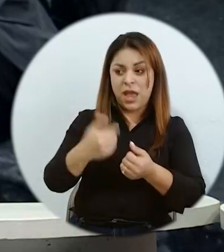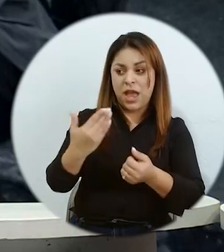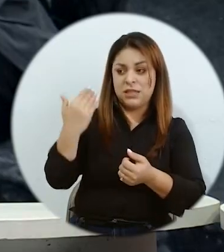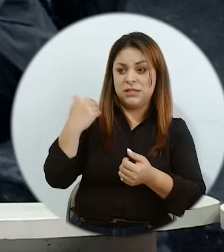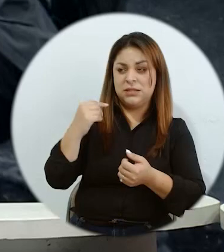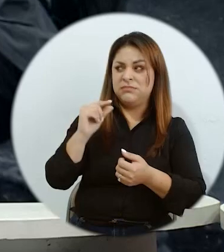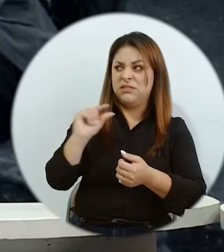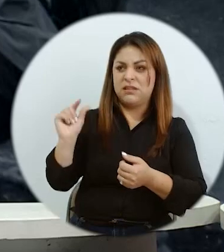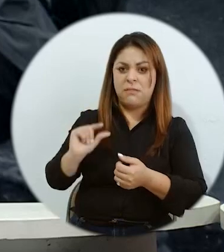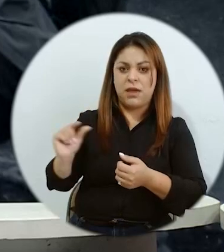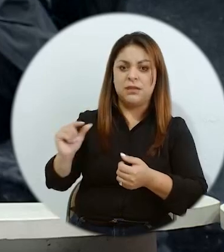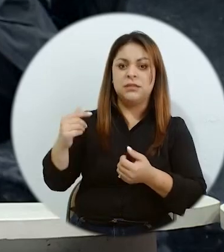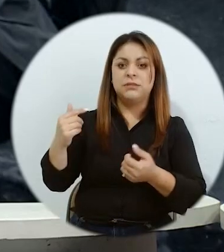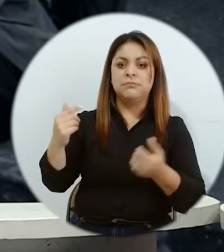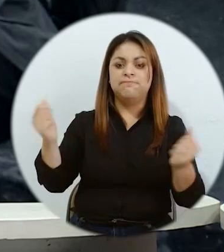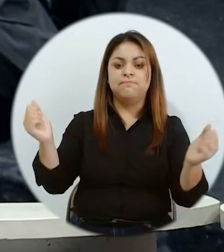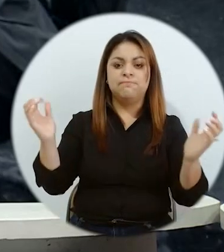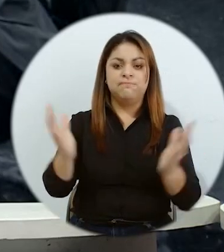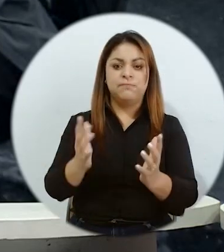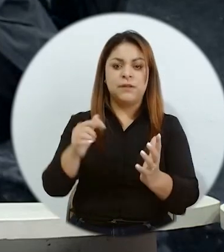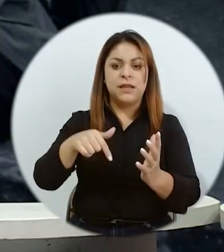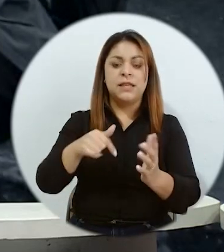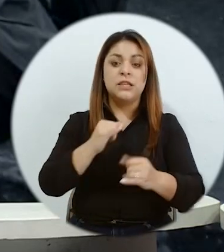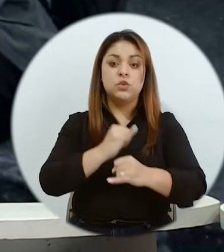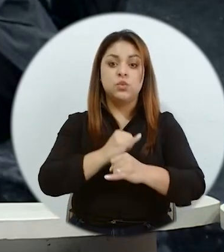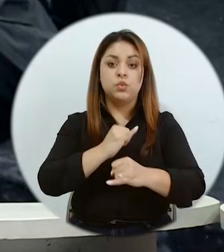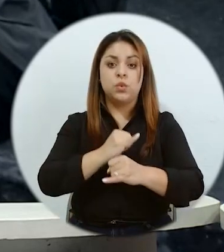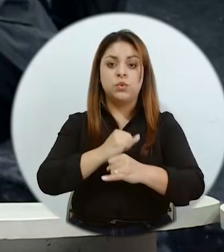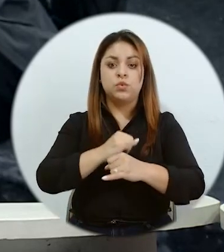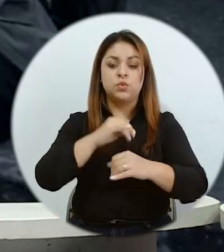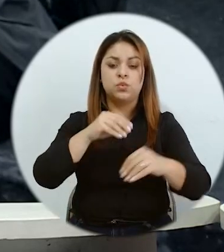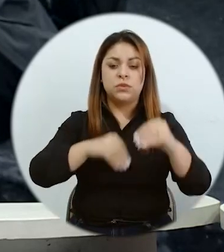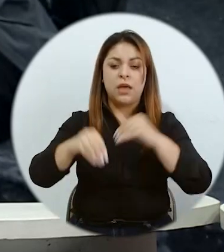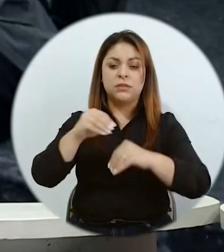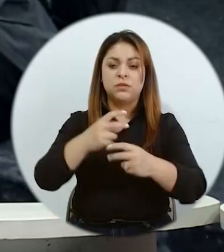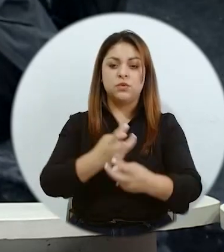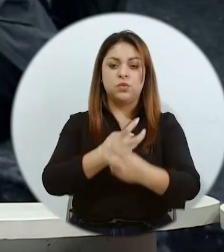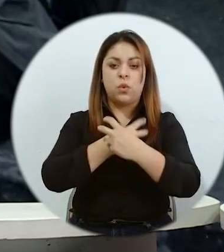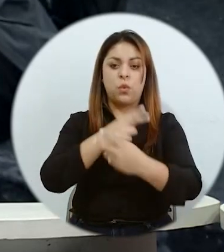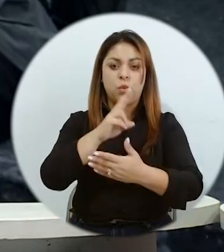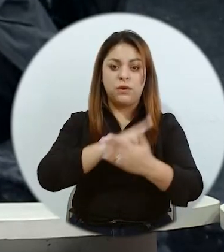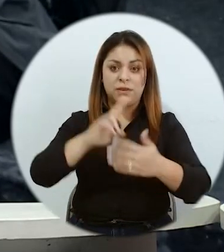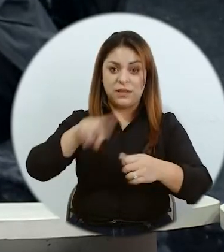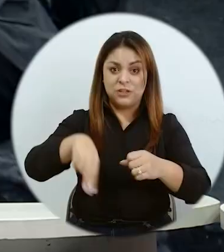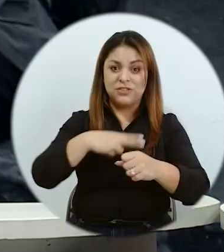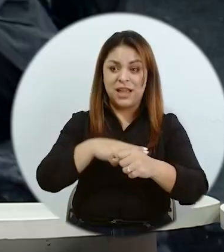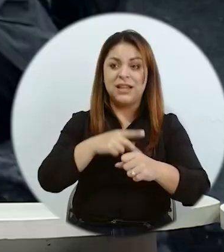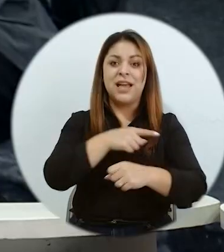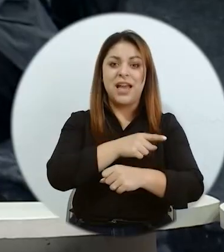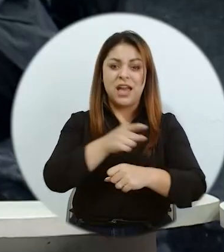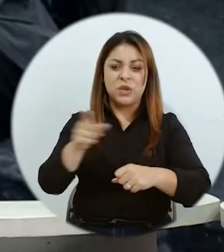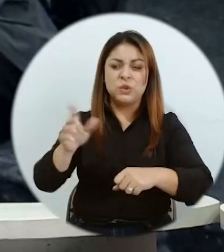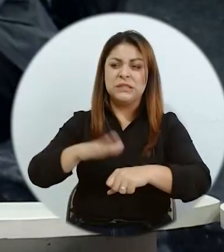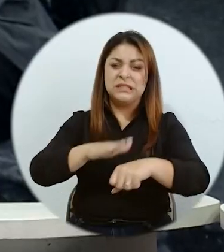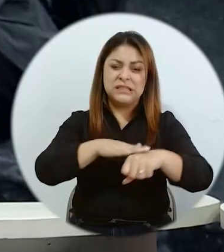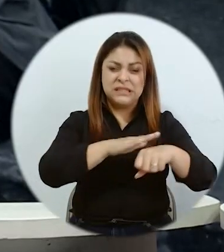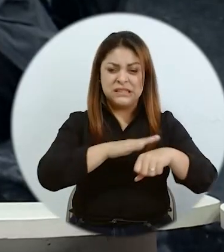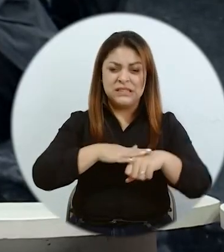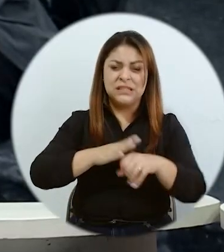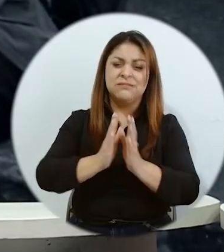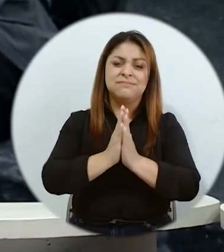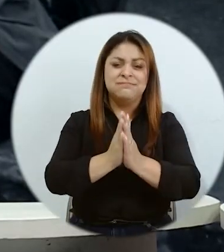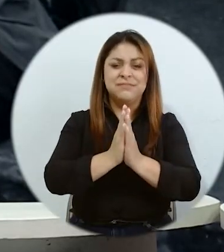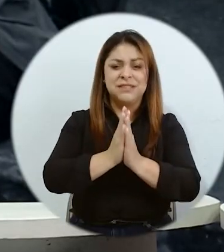compañeros del Instituto Regional de Estudios en Sustancias Tóxicas, IRET, de la Universidad Nacional, y ellos hacían un llamado, una